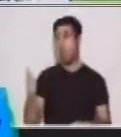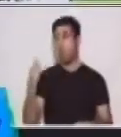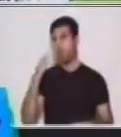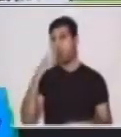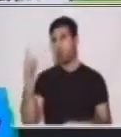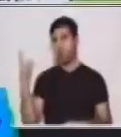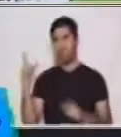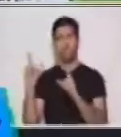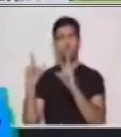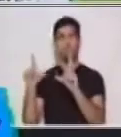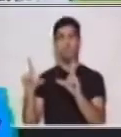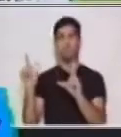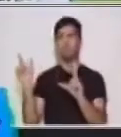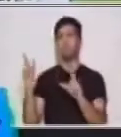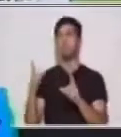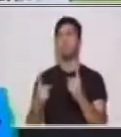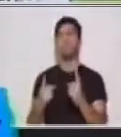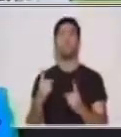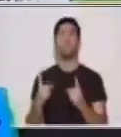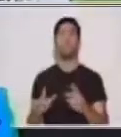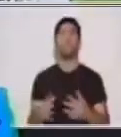Entonces, ¿estos qué medidas van a tener?